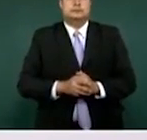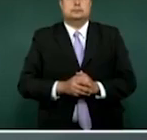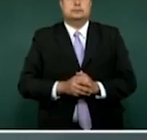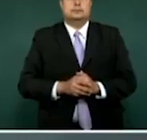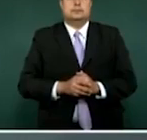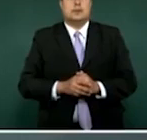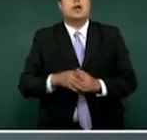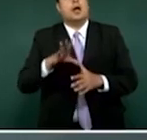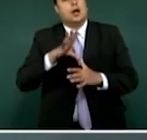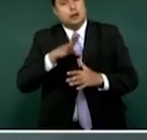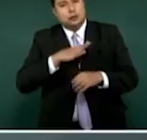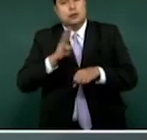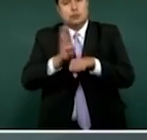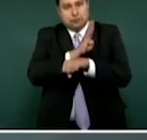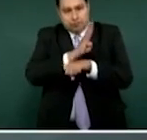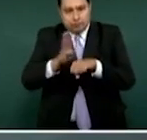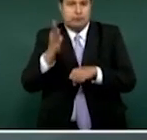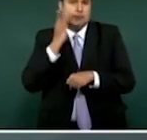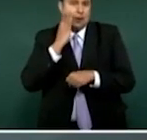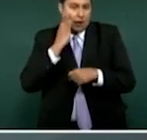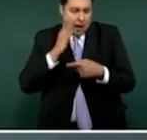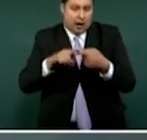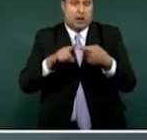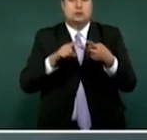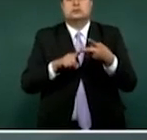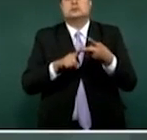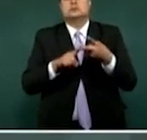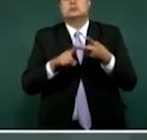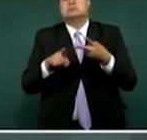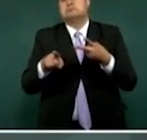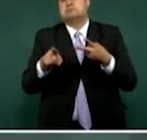en becas, en el programa